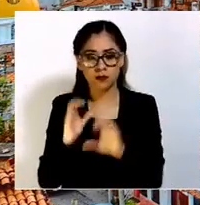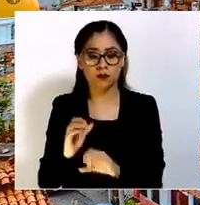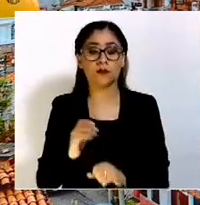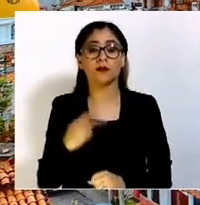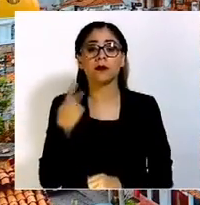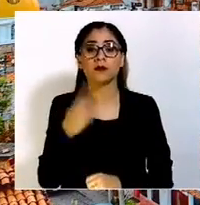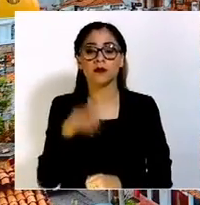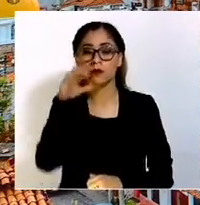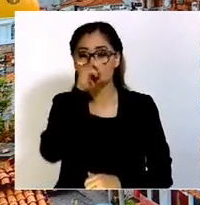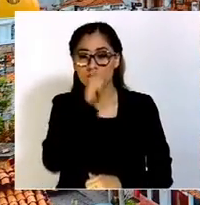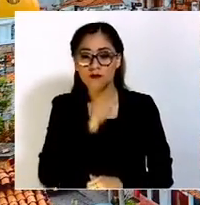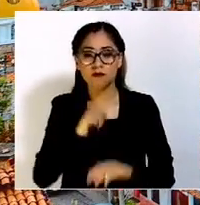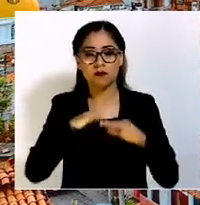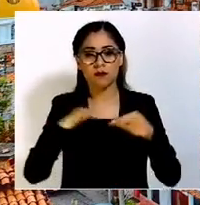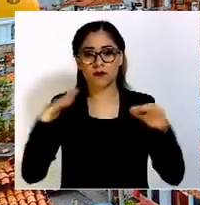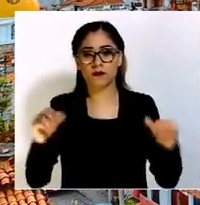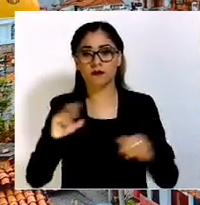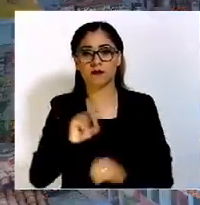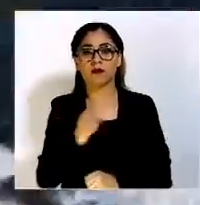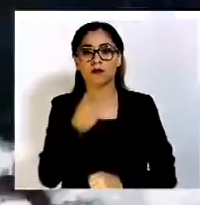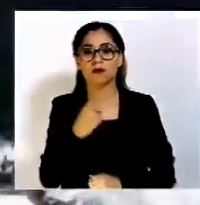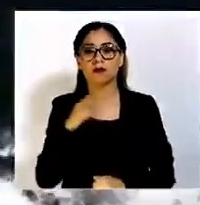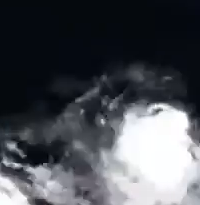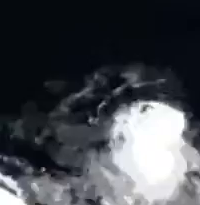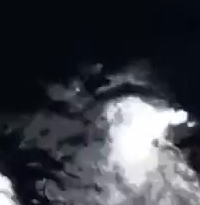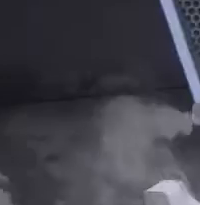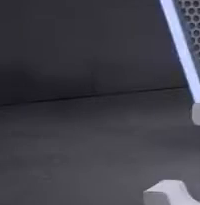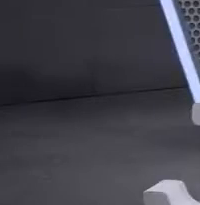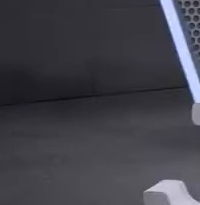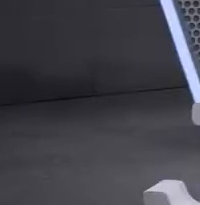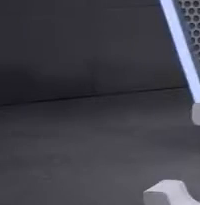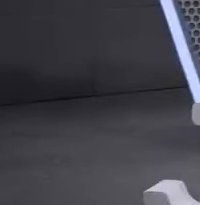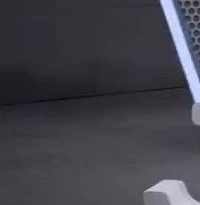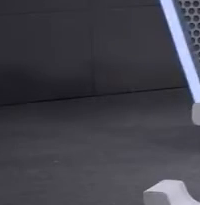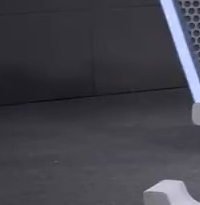el municipio costero, 31 grados centígrados.